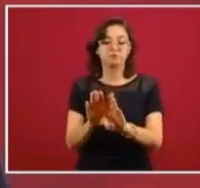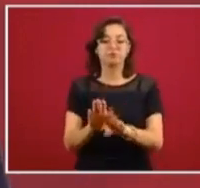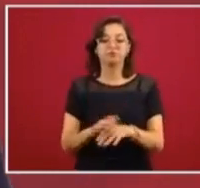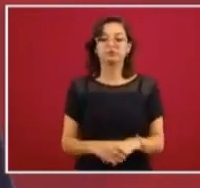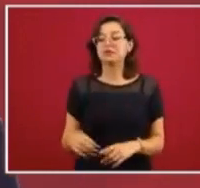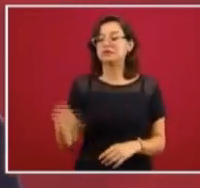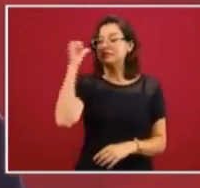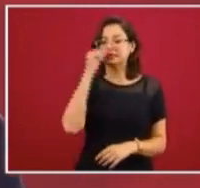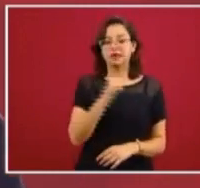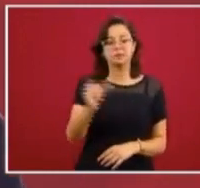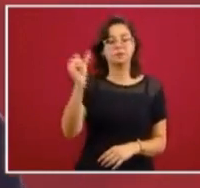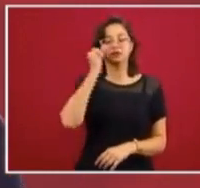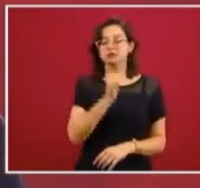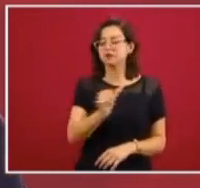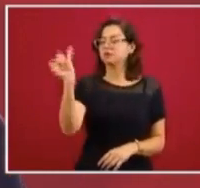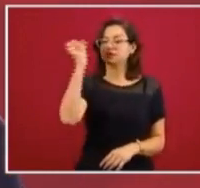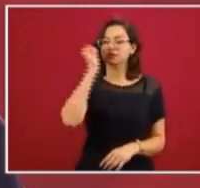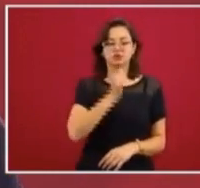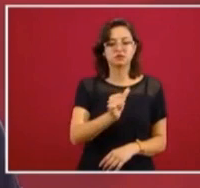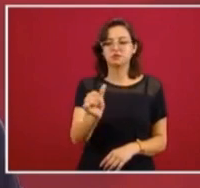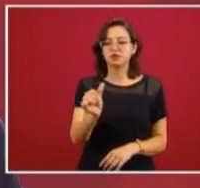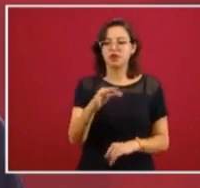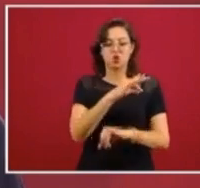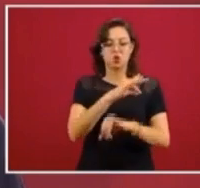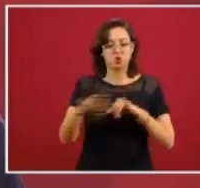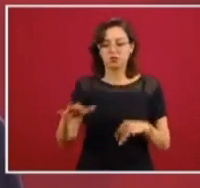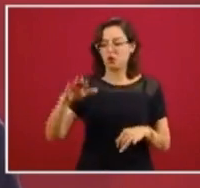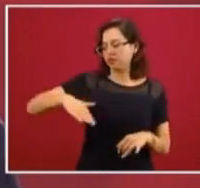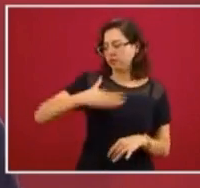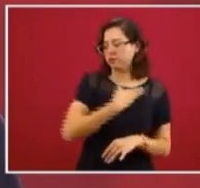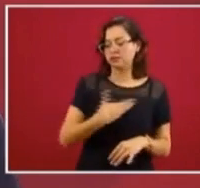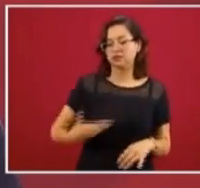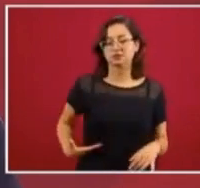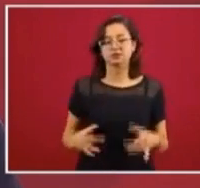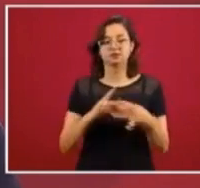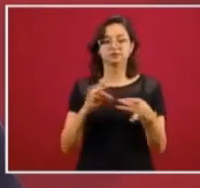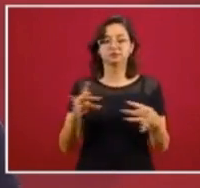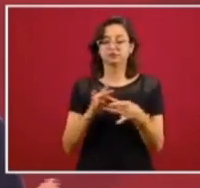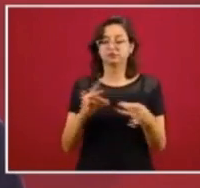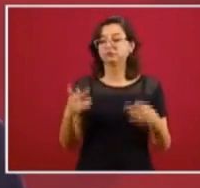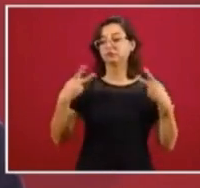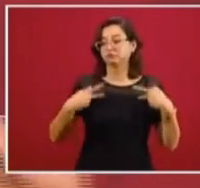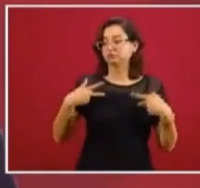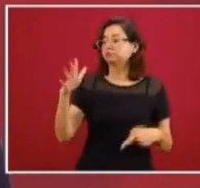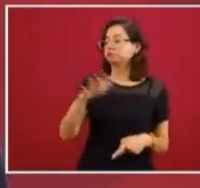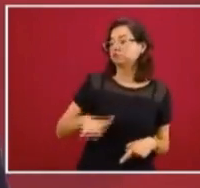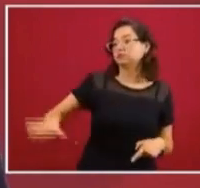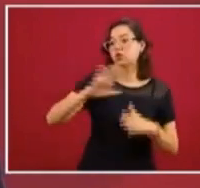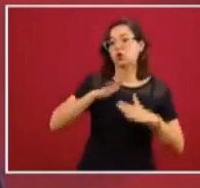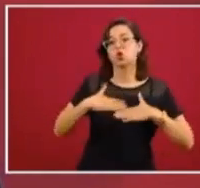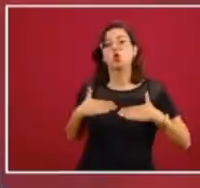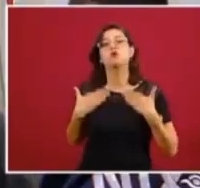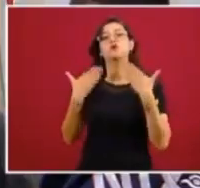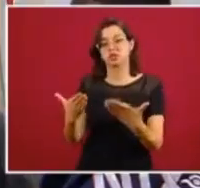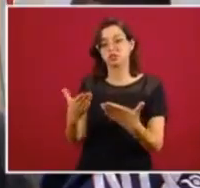todos los casos, con esto cierro, es tal como lo ha indicado el presidente, con la confianza en que vamos a tener una respuesta social